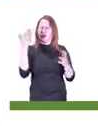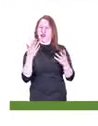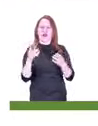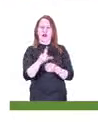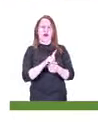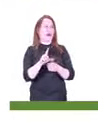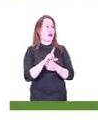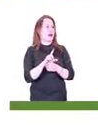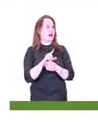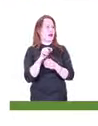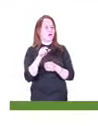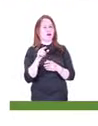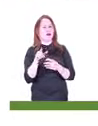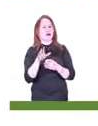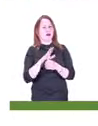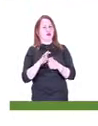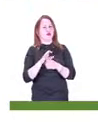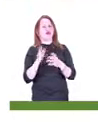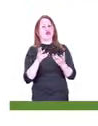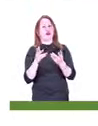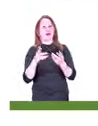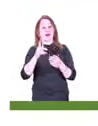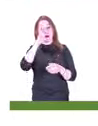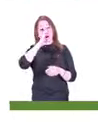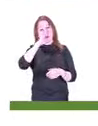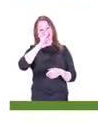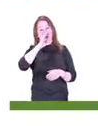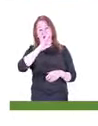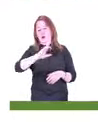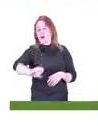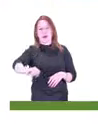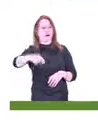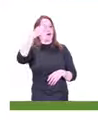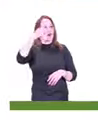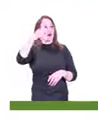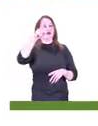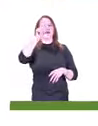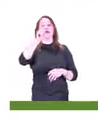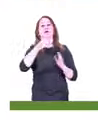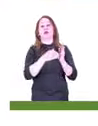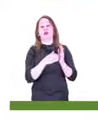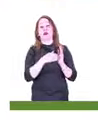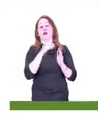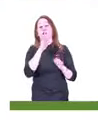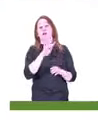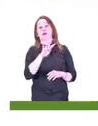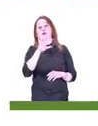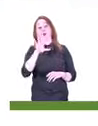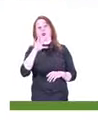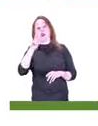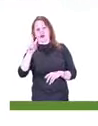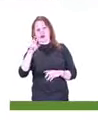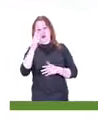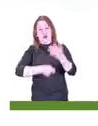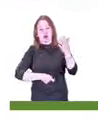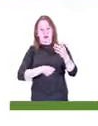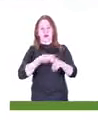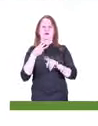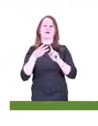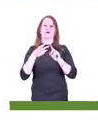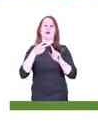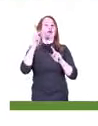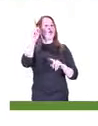lastimosamente sucede este fenómeno son Chapinero, en primer lugar, en donde pusimos 6.452 comparendos, Fontibón con